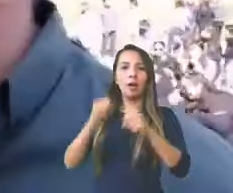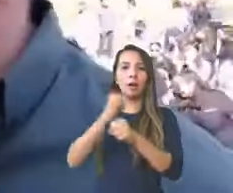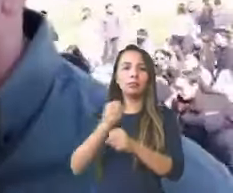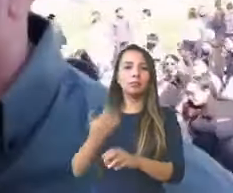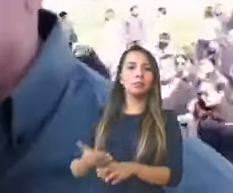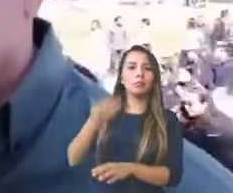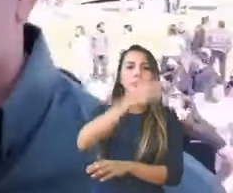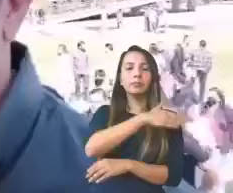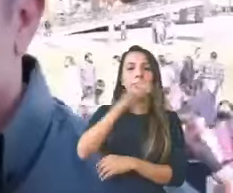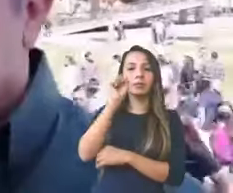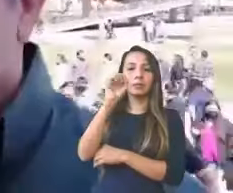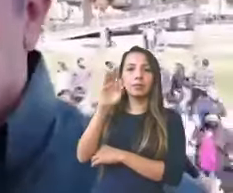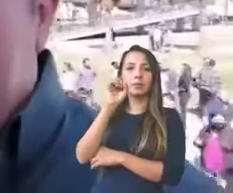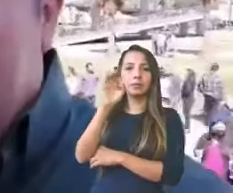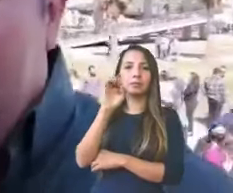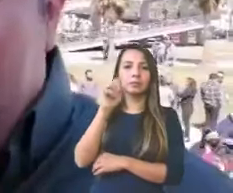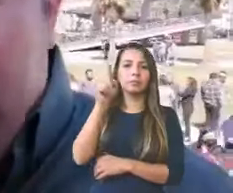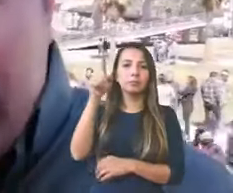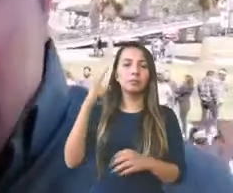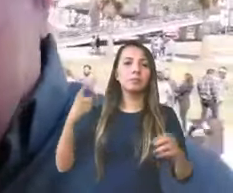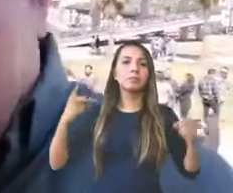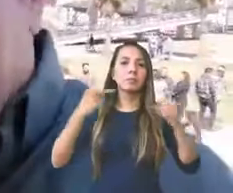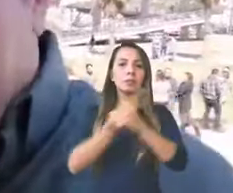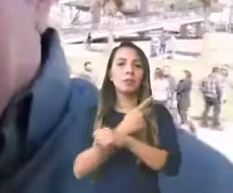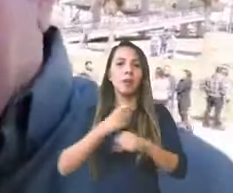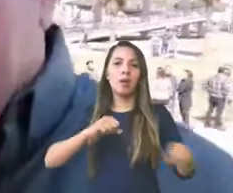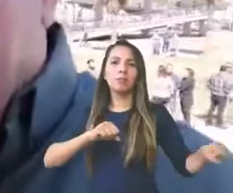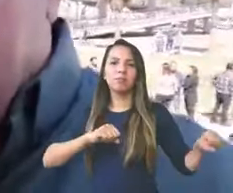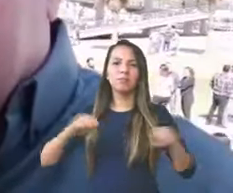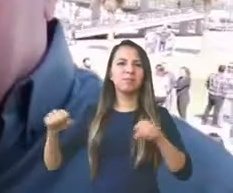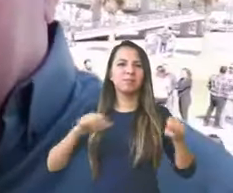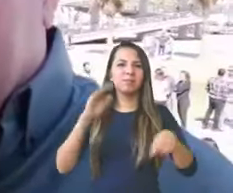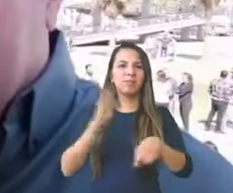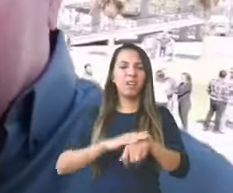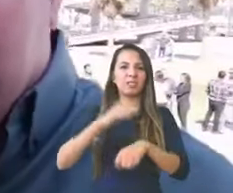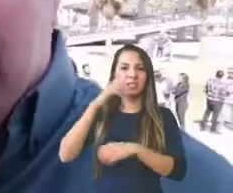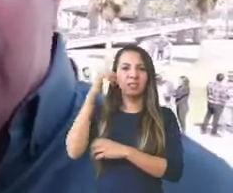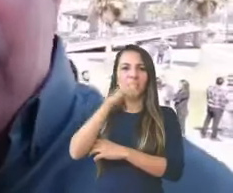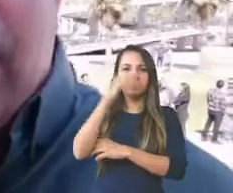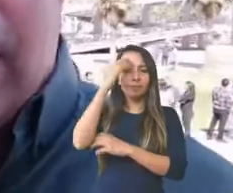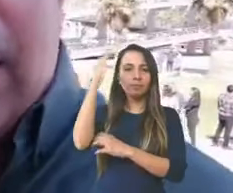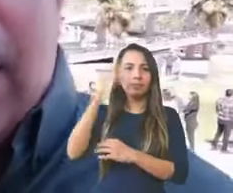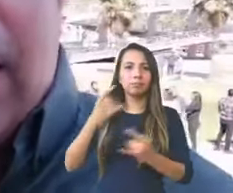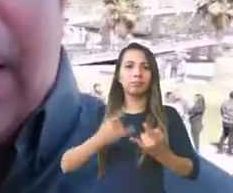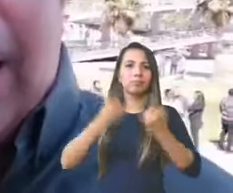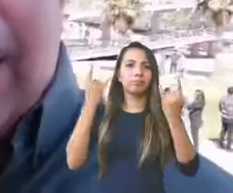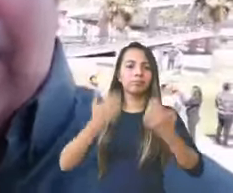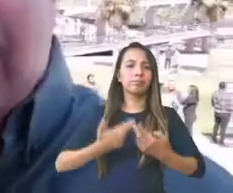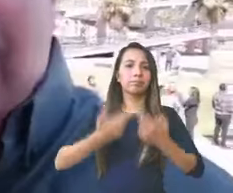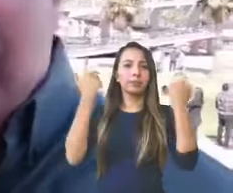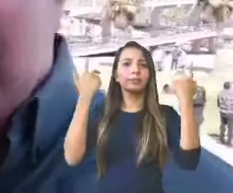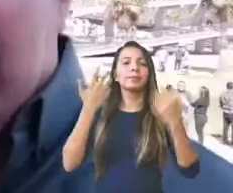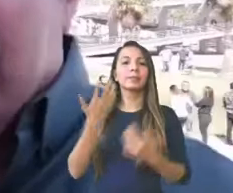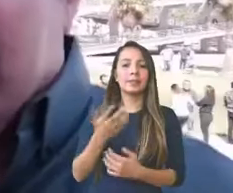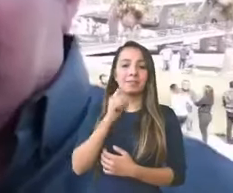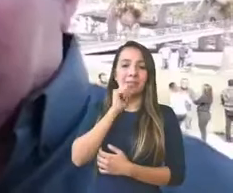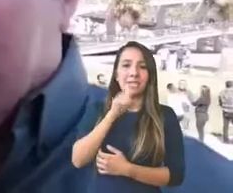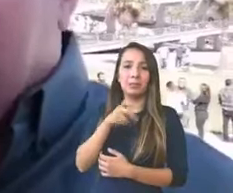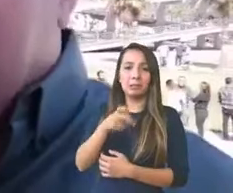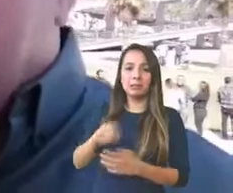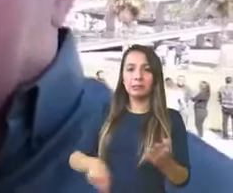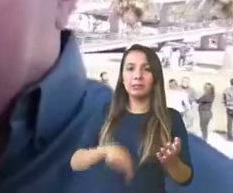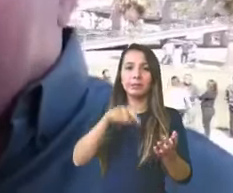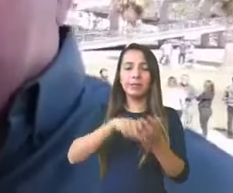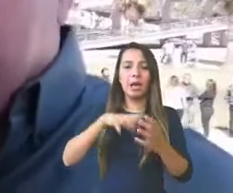vio afectado por uno de los sismos más lamentables de la historia. Y es aquí donde hay una fricción de las placas